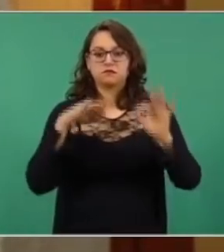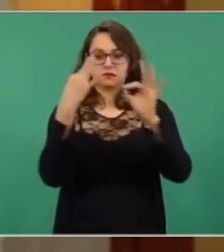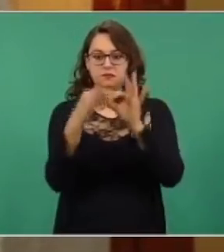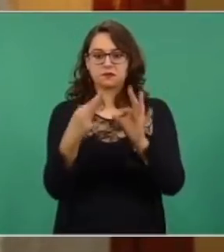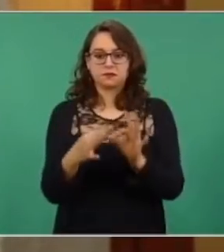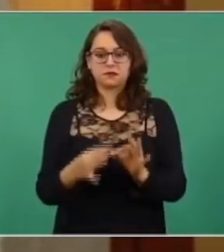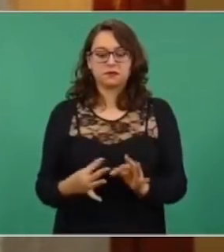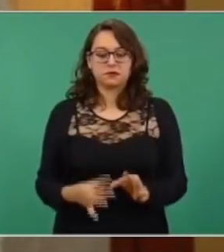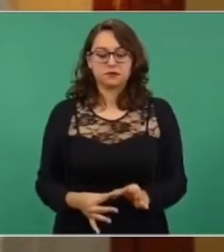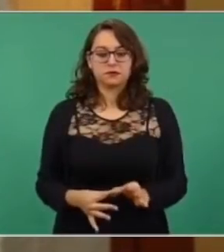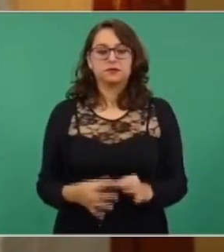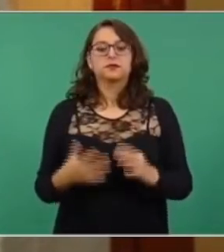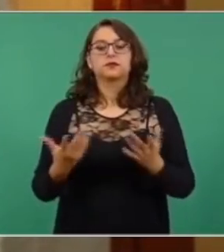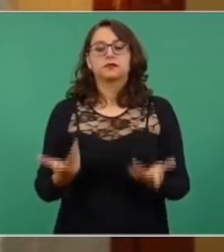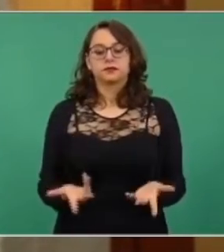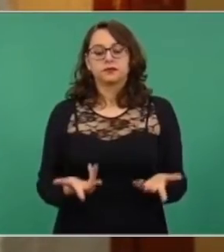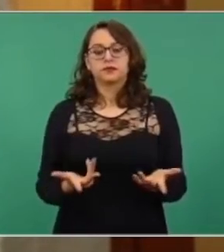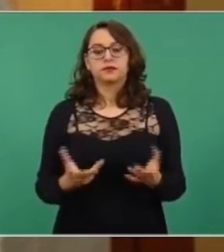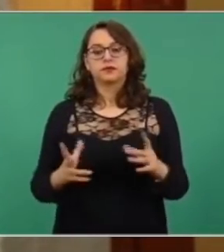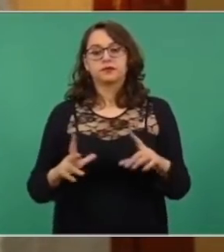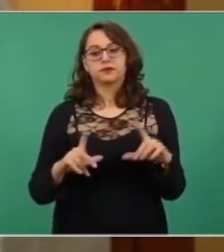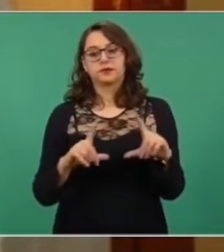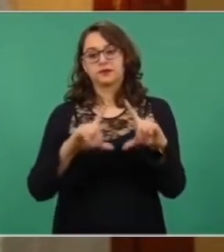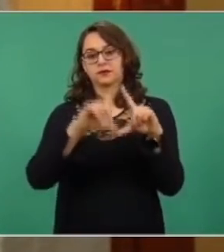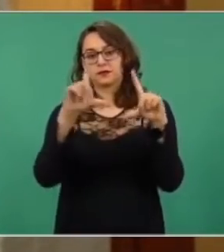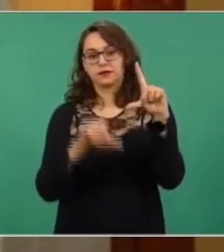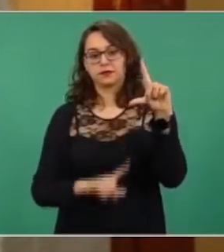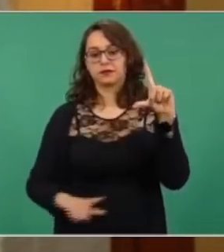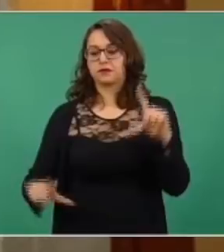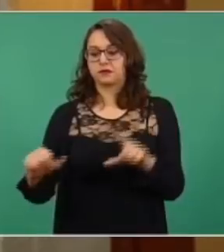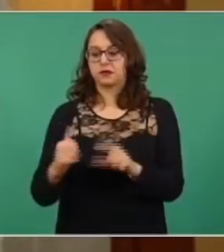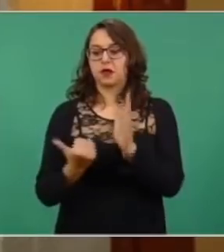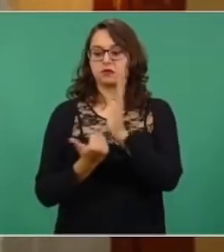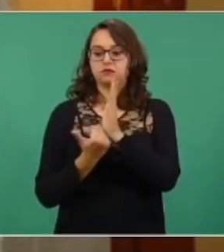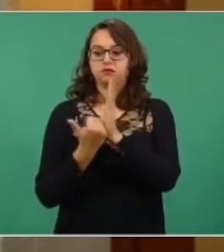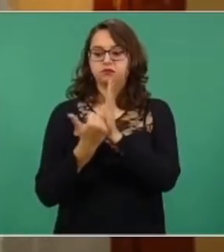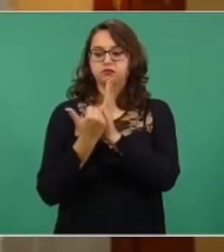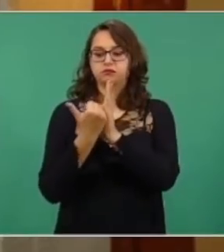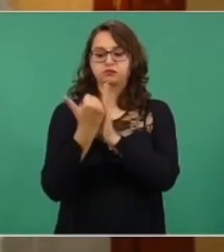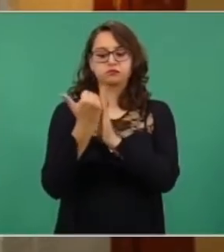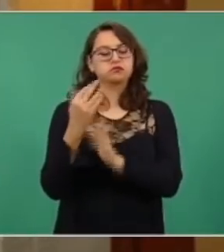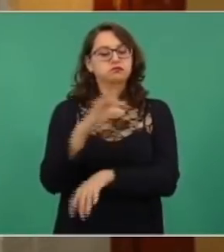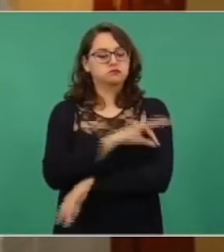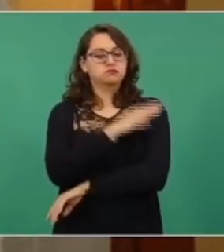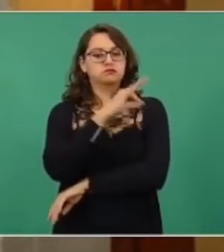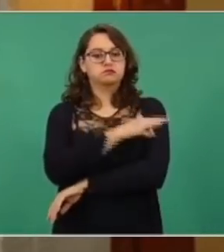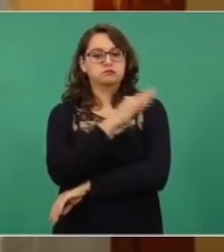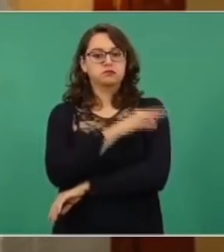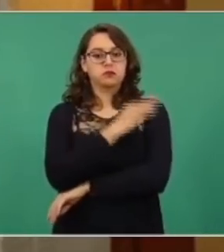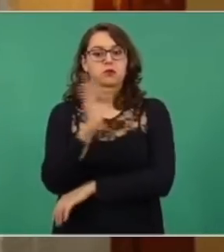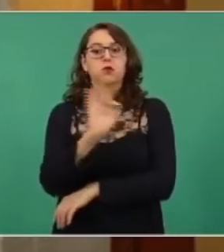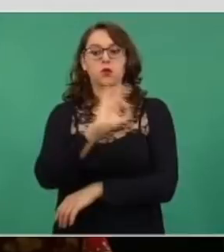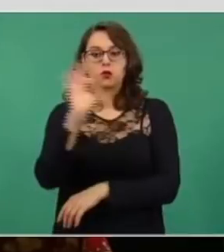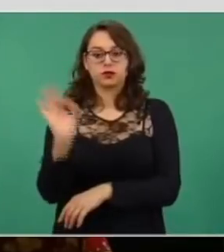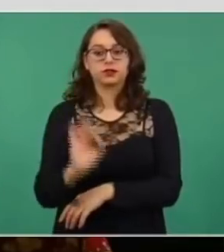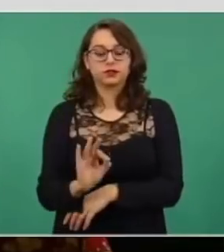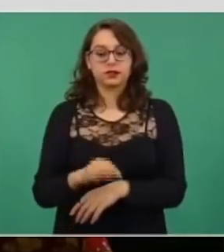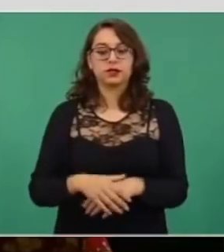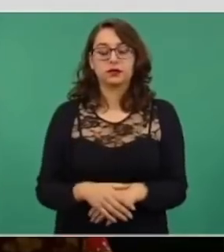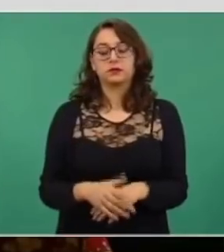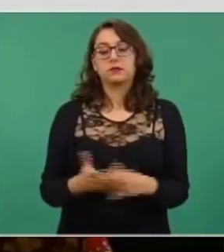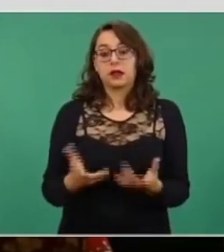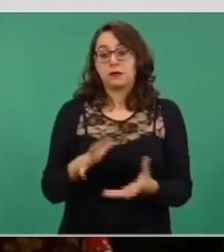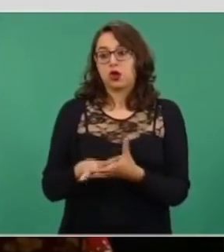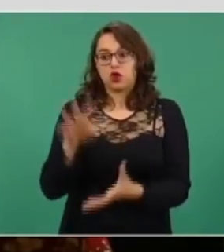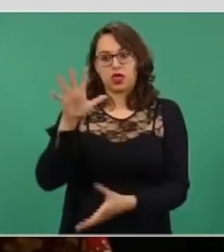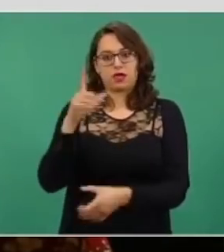para terminar la vacunación en todo el país, y ya se lleva un nivel muy alto de esta vacunación, sobre todo la primera